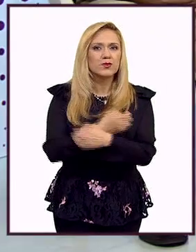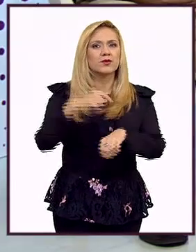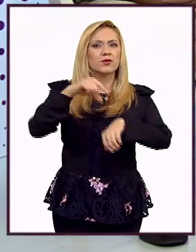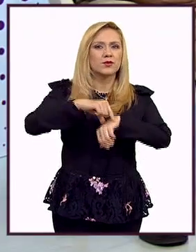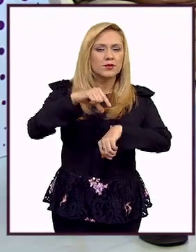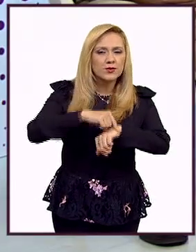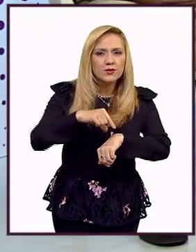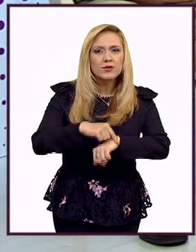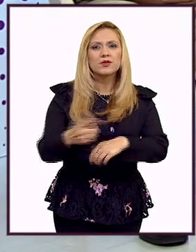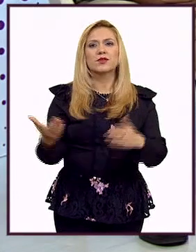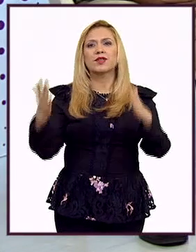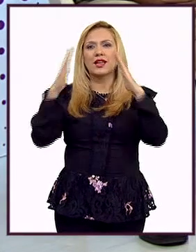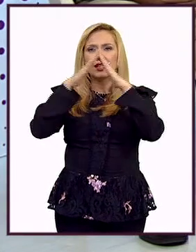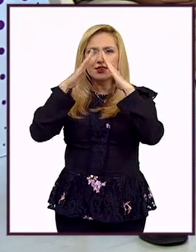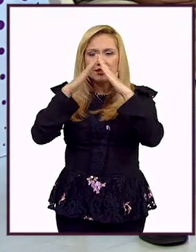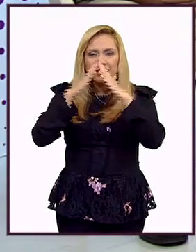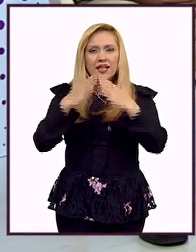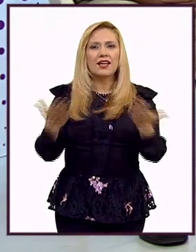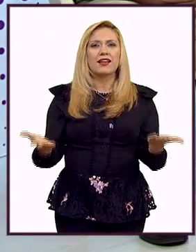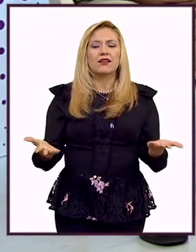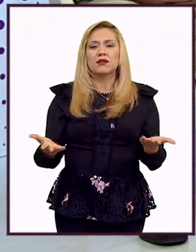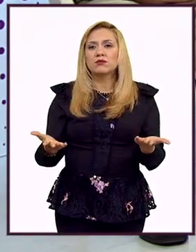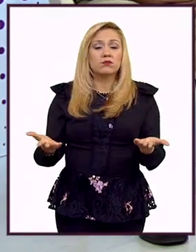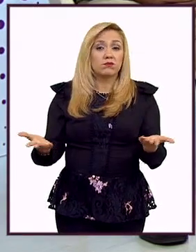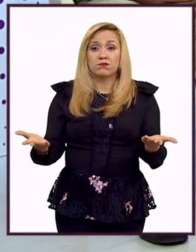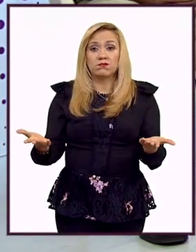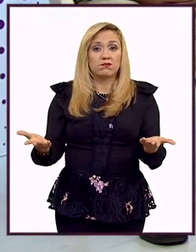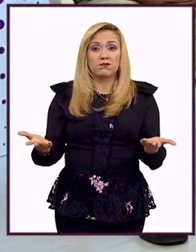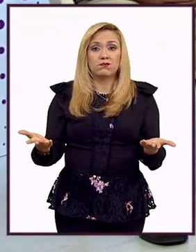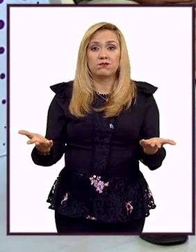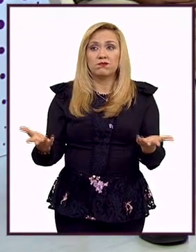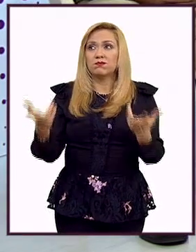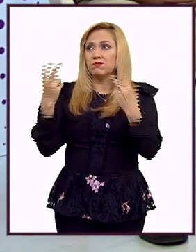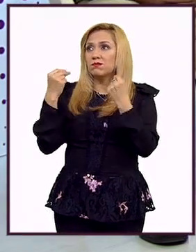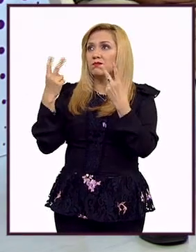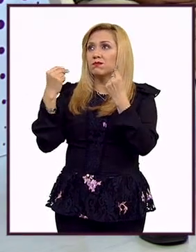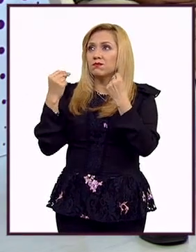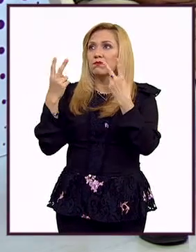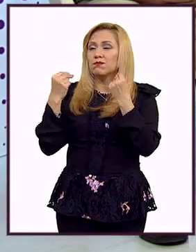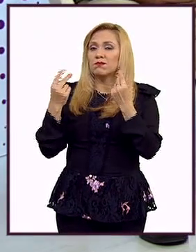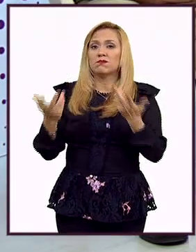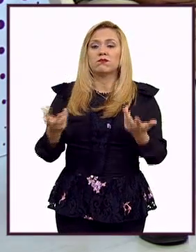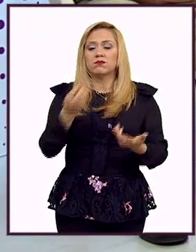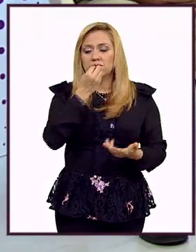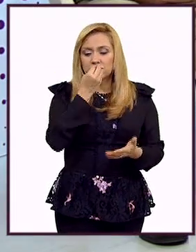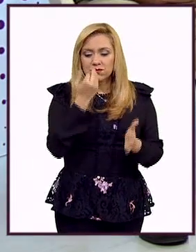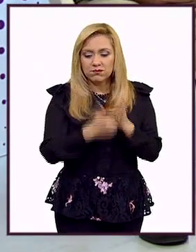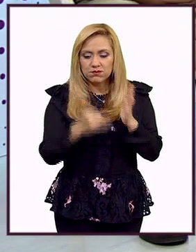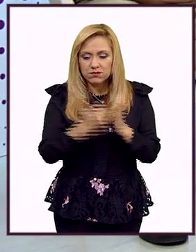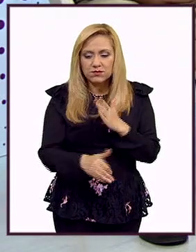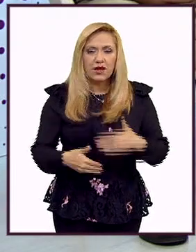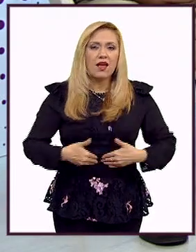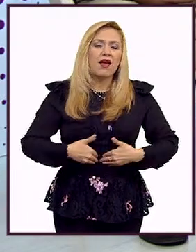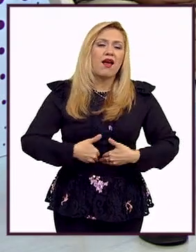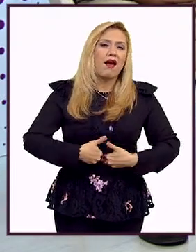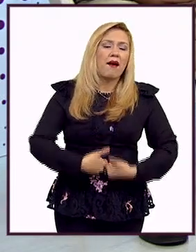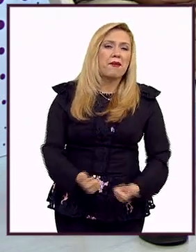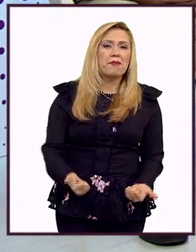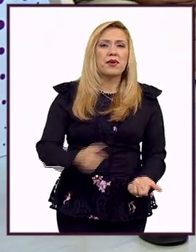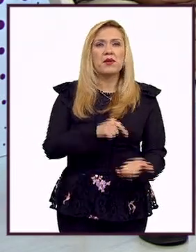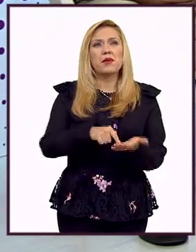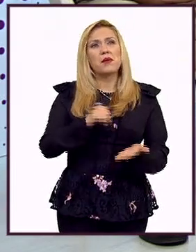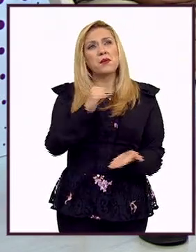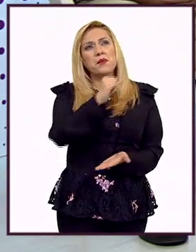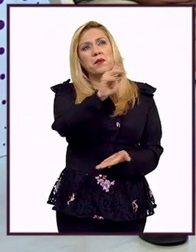como la vivienda, como la educación, etc. Los índices de malnutrición o de hambre en las zonas